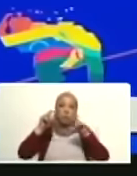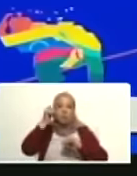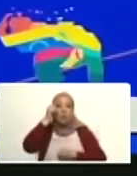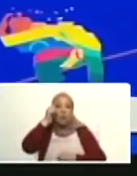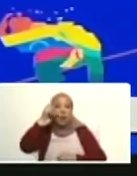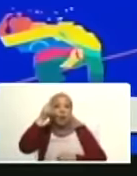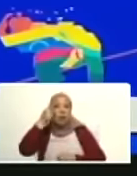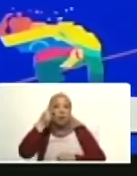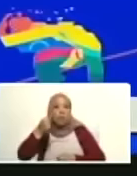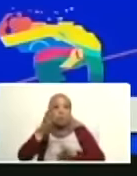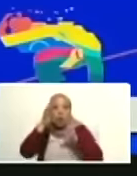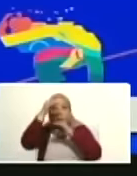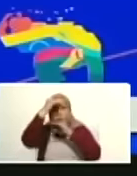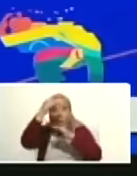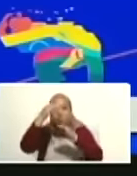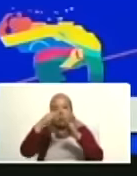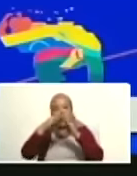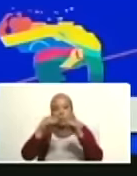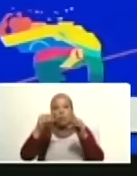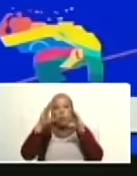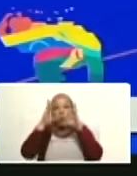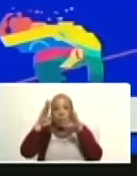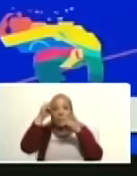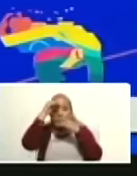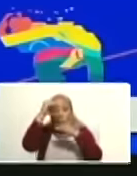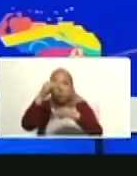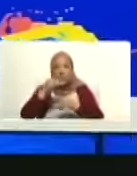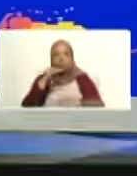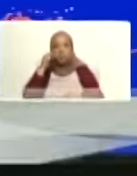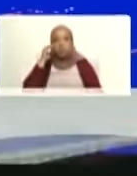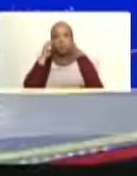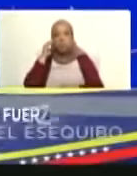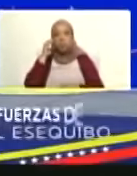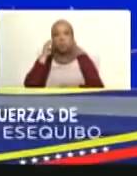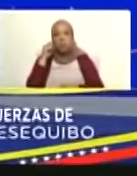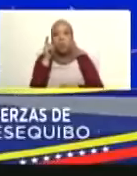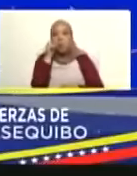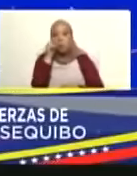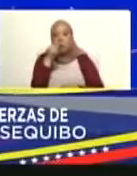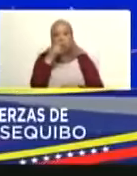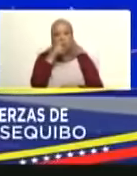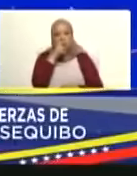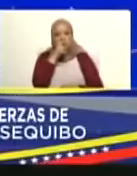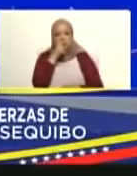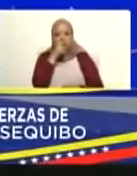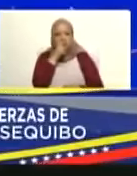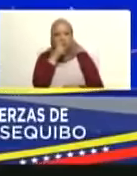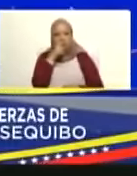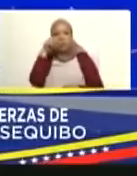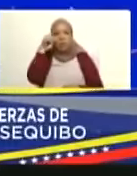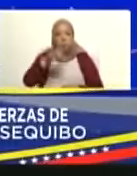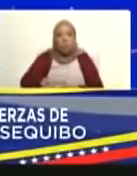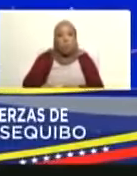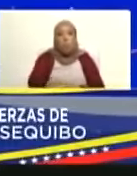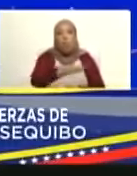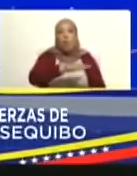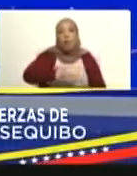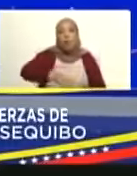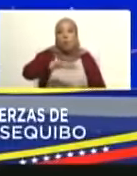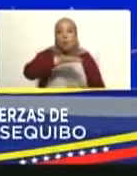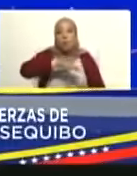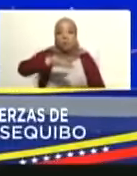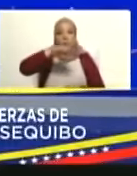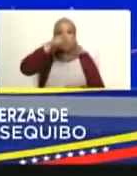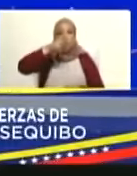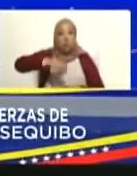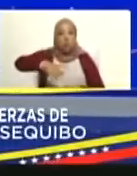miren bien, escuchen bien. No es un hombre, no es Maduro, es un pueblo. Es un